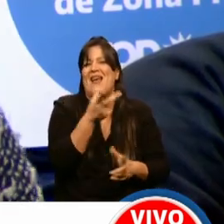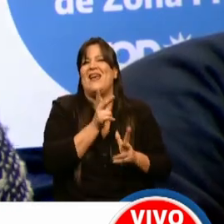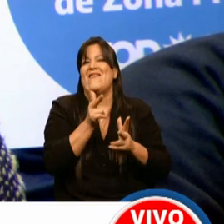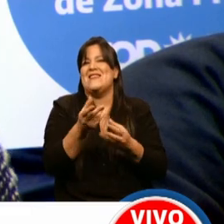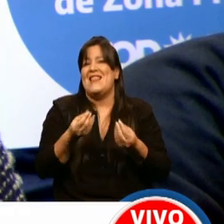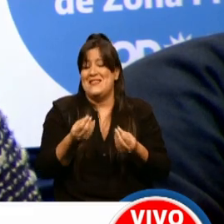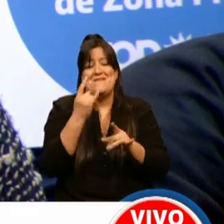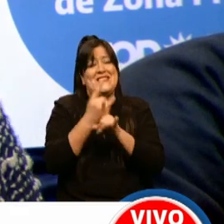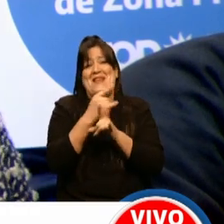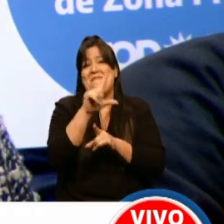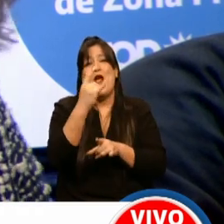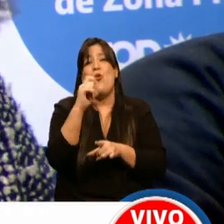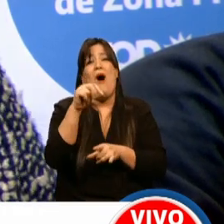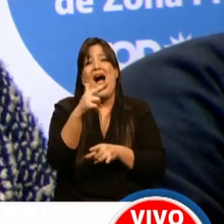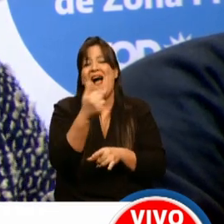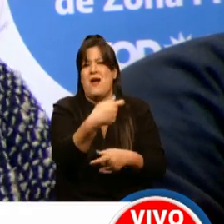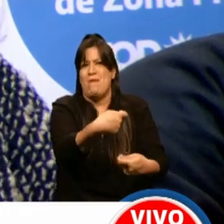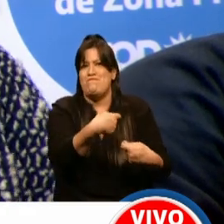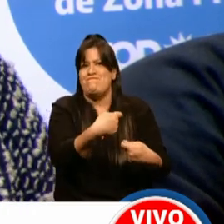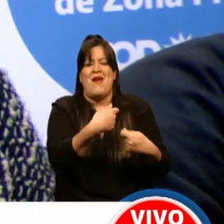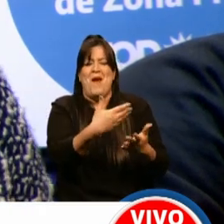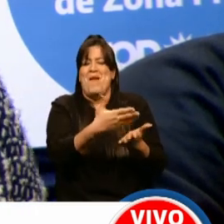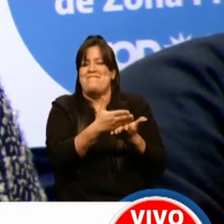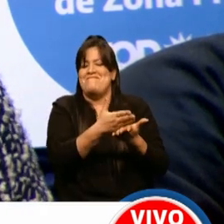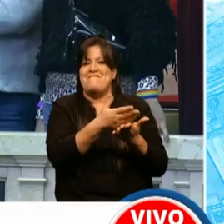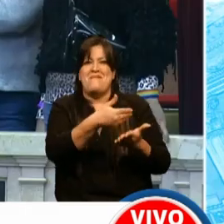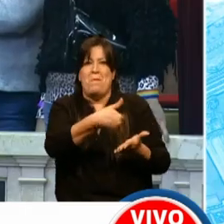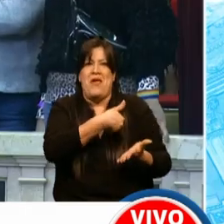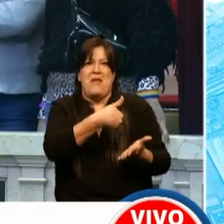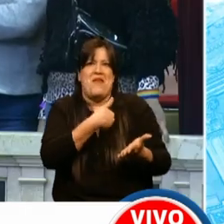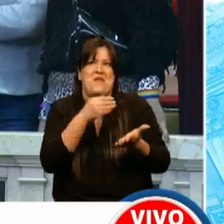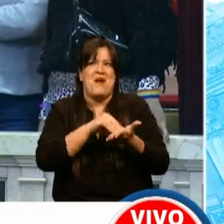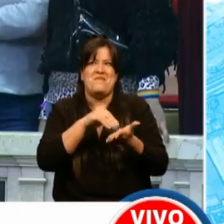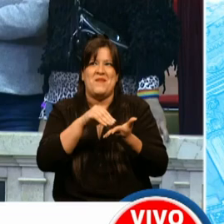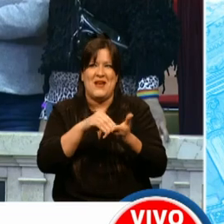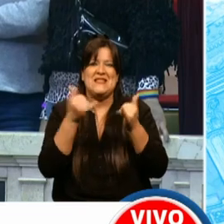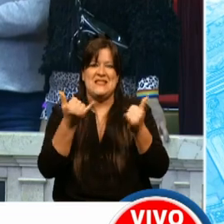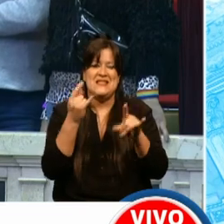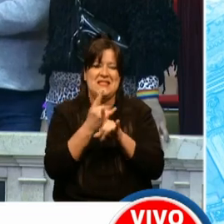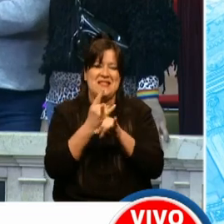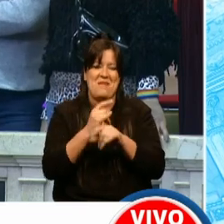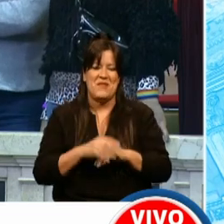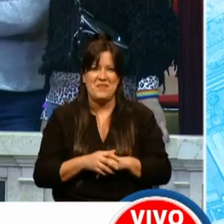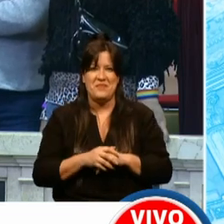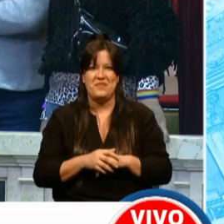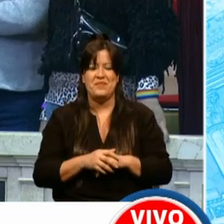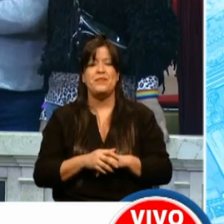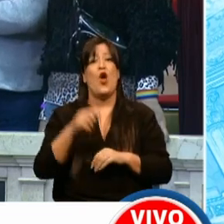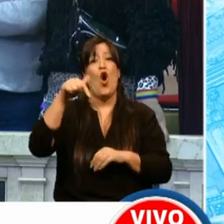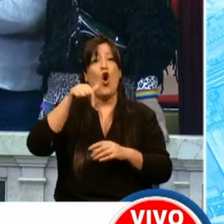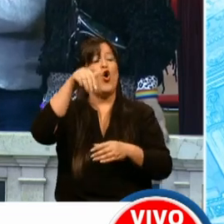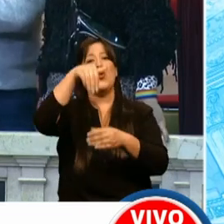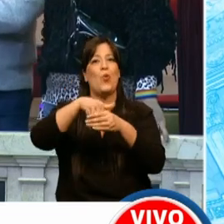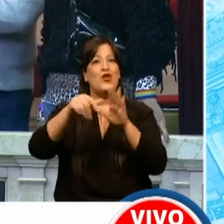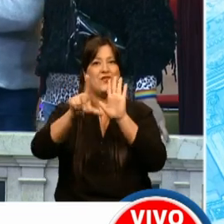porque siempre lo ana nos exigía nos chica nava nos pedía más y hoy estamos votando una